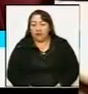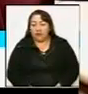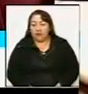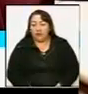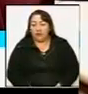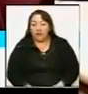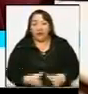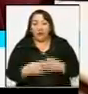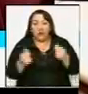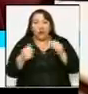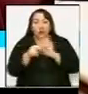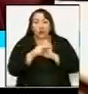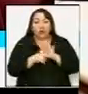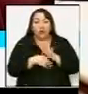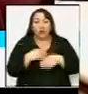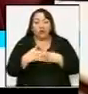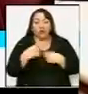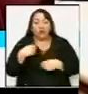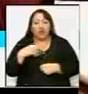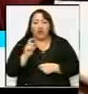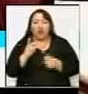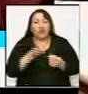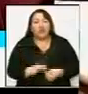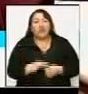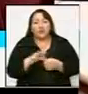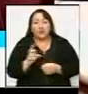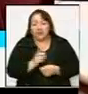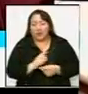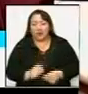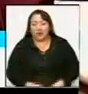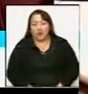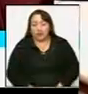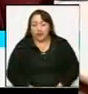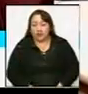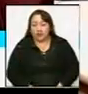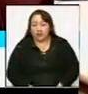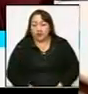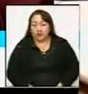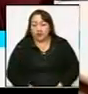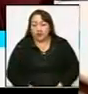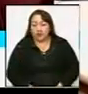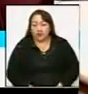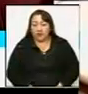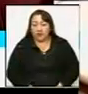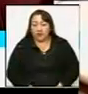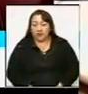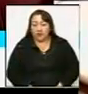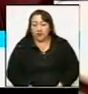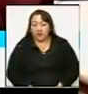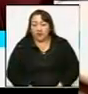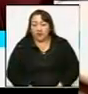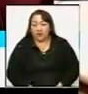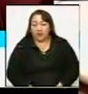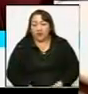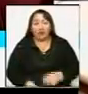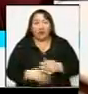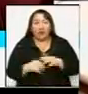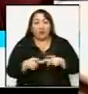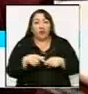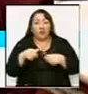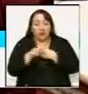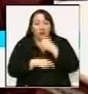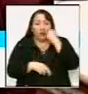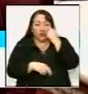condensar en la norma un proceso social, no una excepción. Entonces, si nosotros, si en todos los lugares